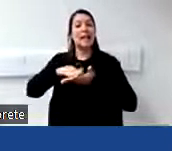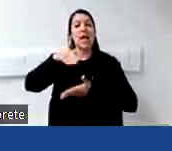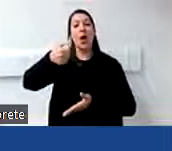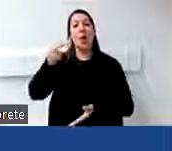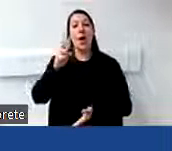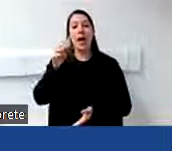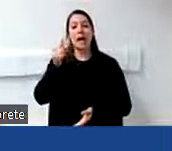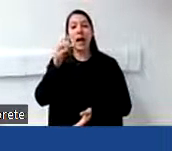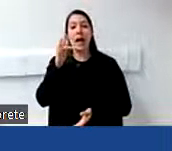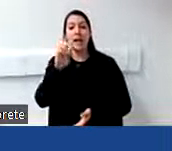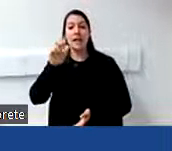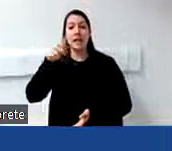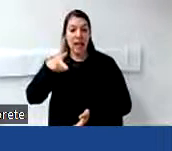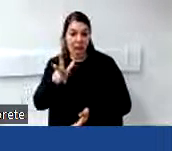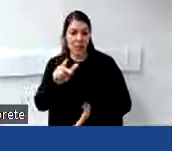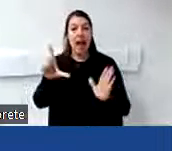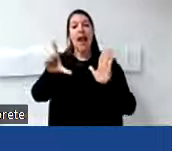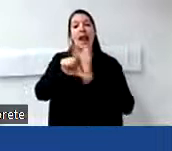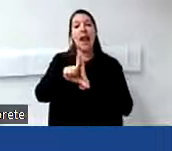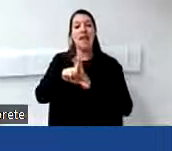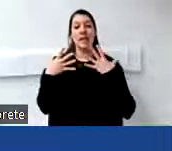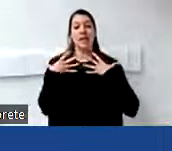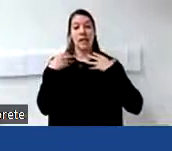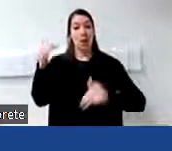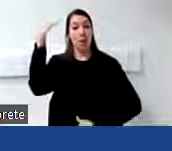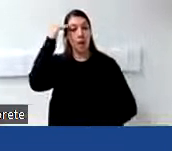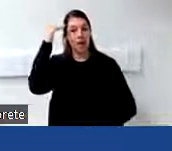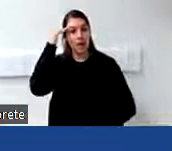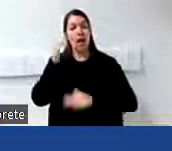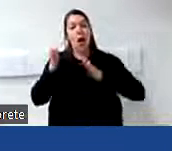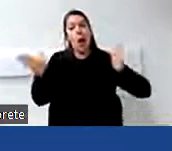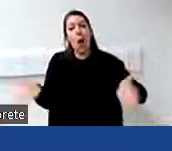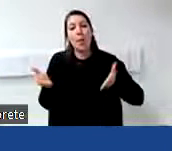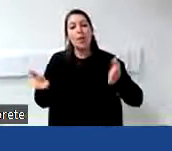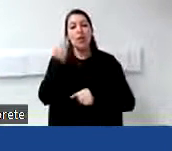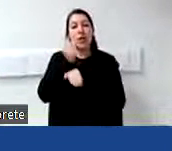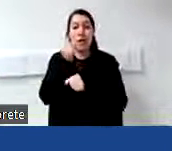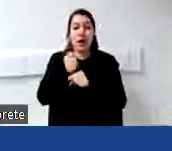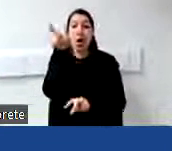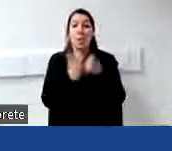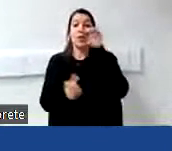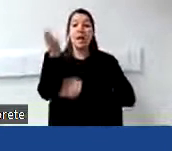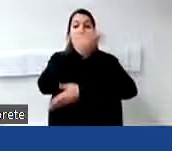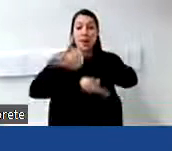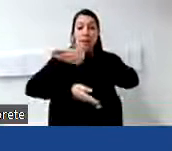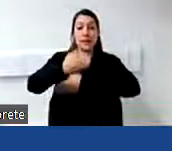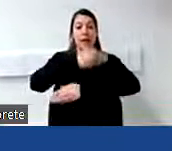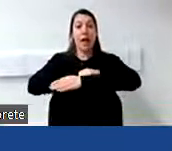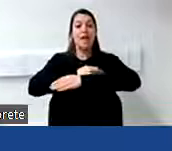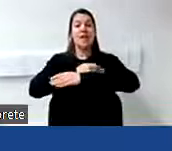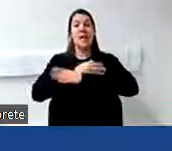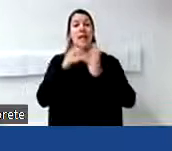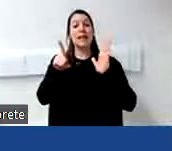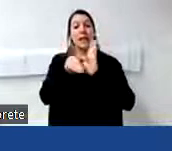una ley de salud mental, la promoción del trabajo para personas con discapacidad, y el decreto presidencial, que es para la inclusión de personas